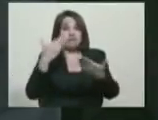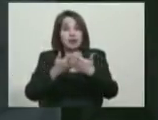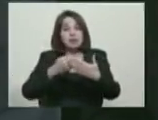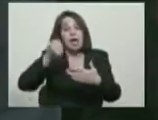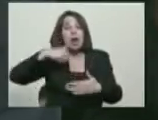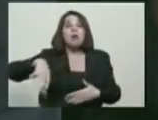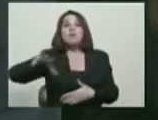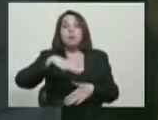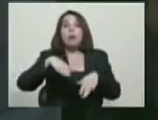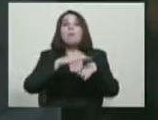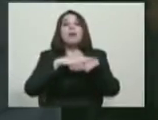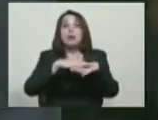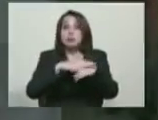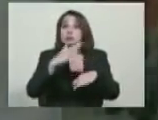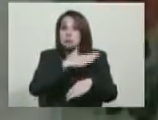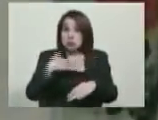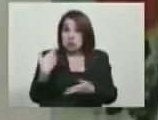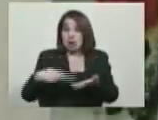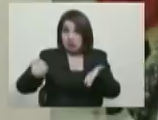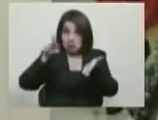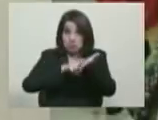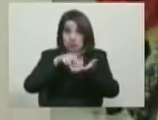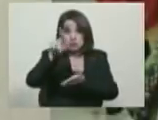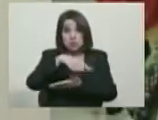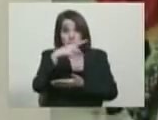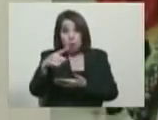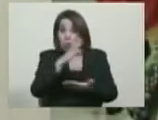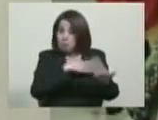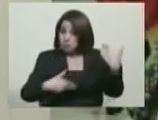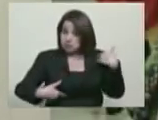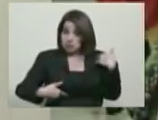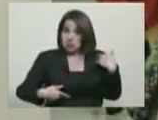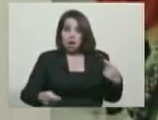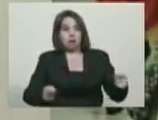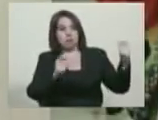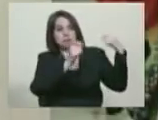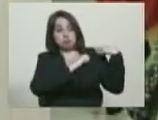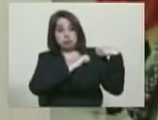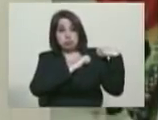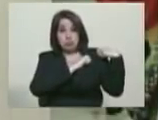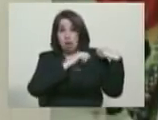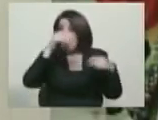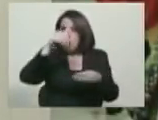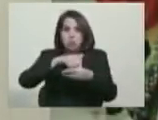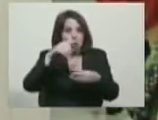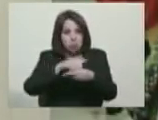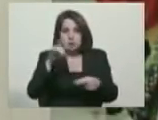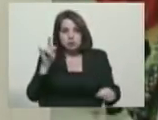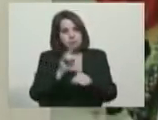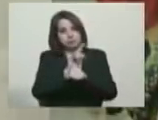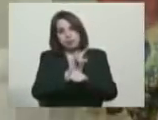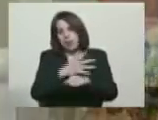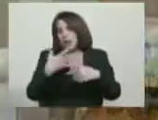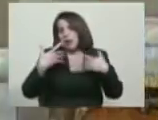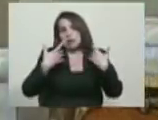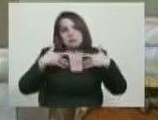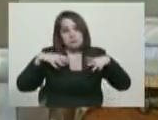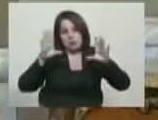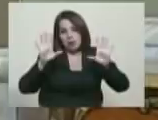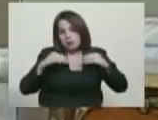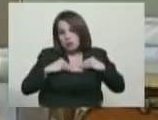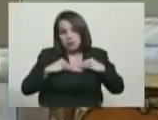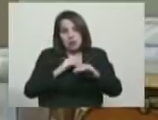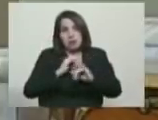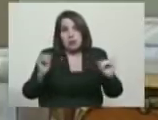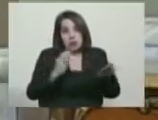les pedimos permiso y nos pedimos su voto y nos lo dan, nosotros seguimos. Si no nos vota, nosotros ya no estamos y no podemos seguir ese camino